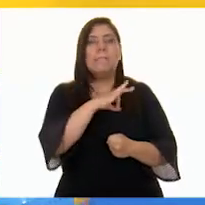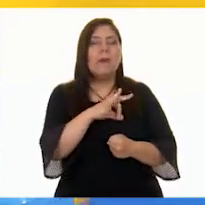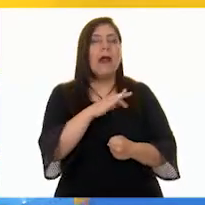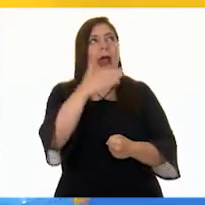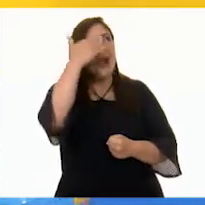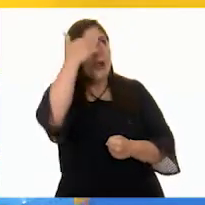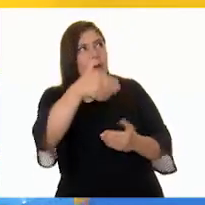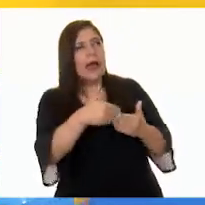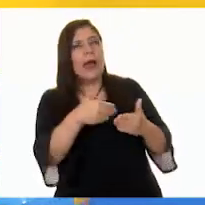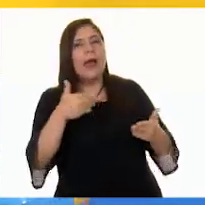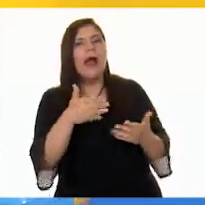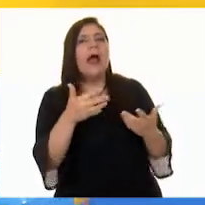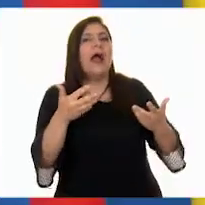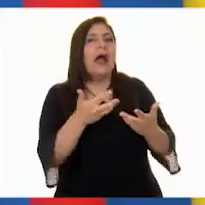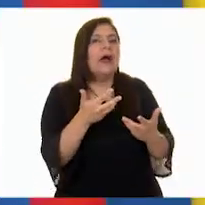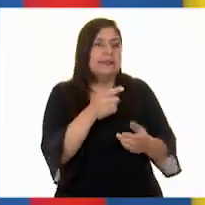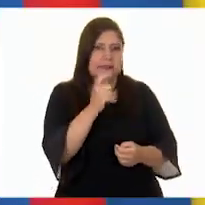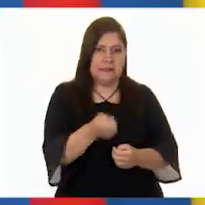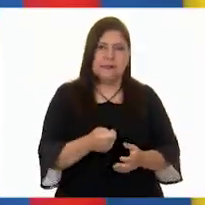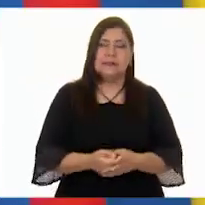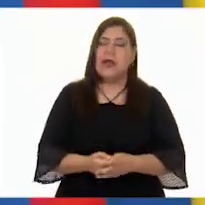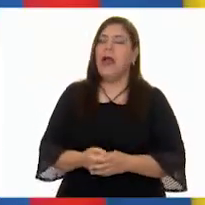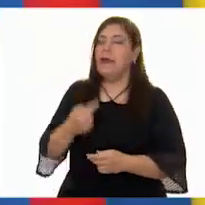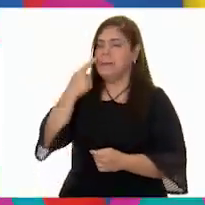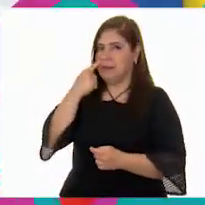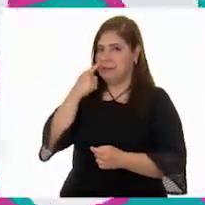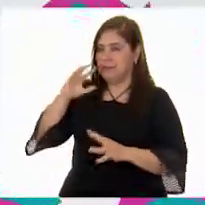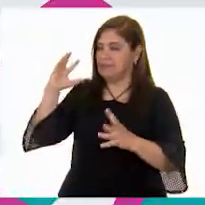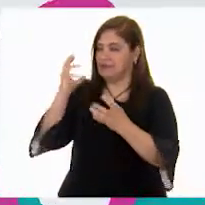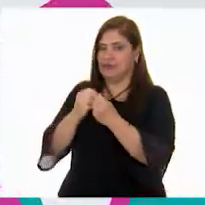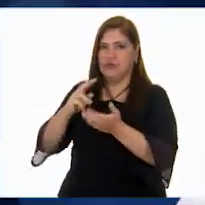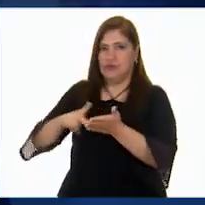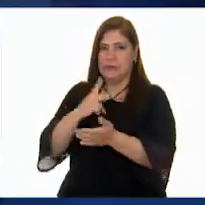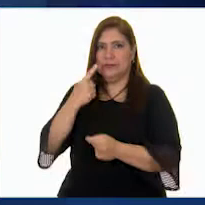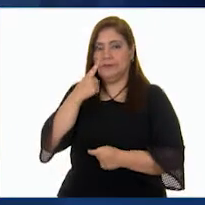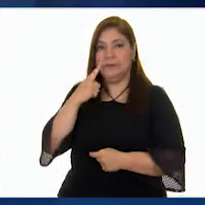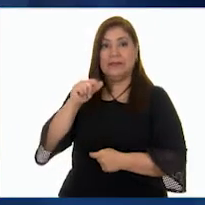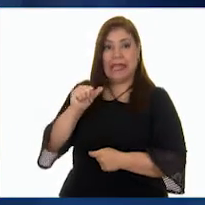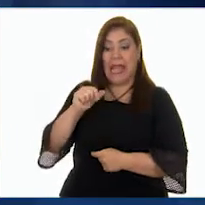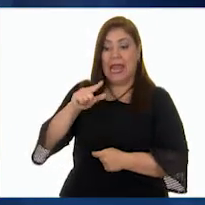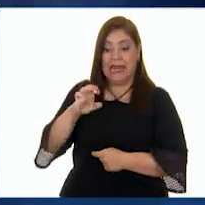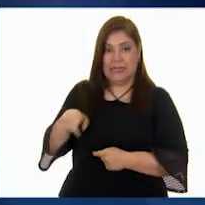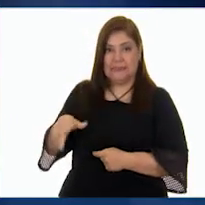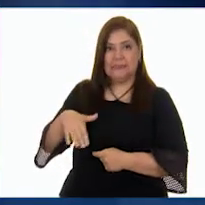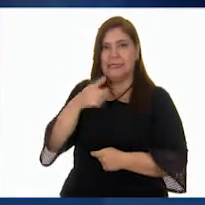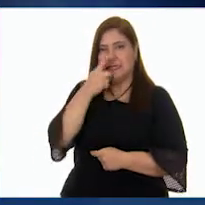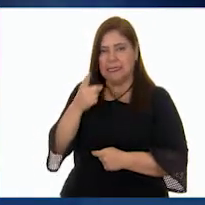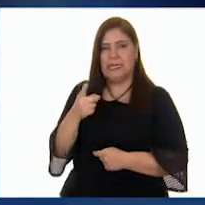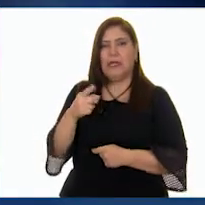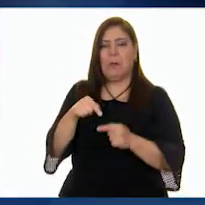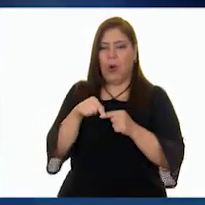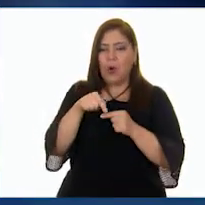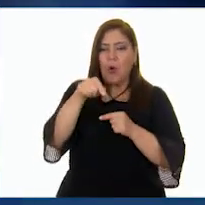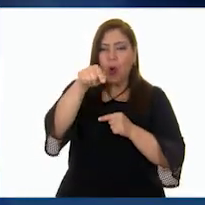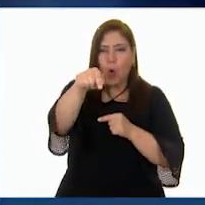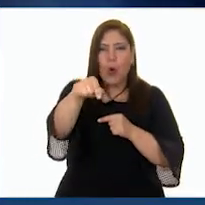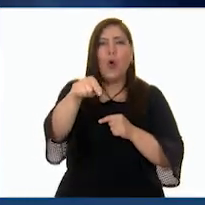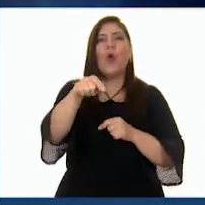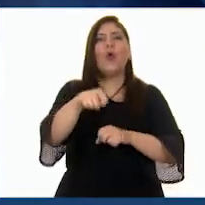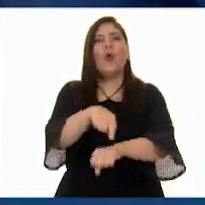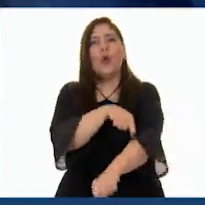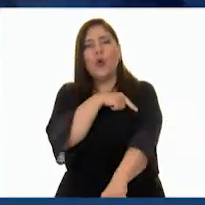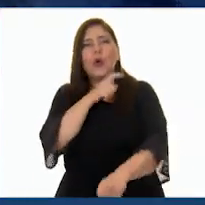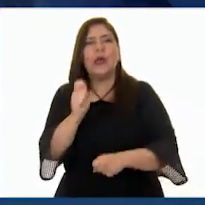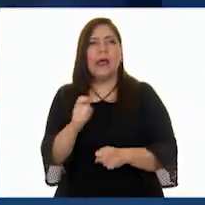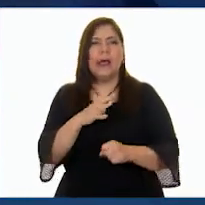saber. Entonces, recapitulemos. Uh-huh. Ale nos dijo que la longitud de la pista la dividía